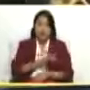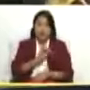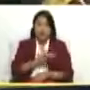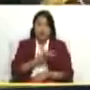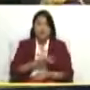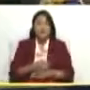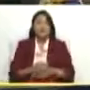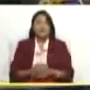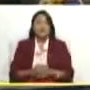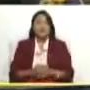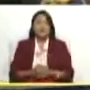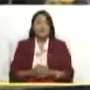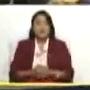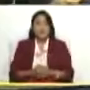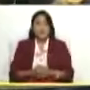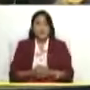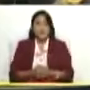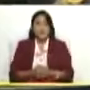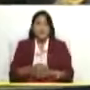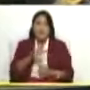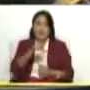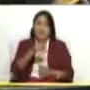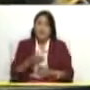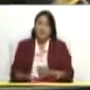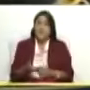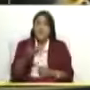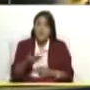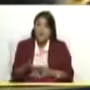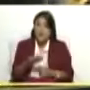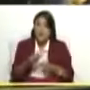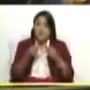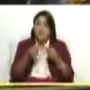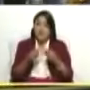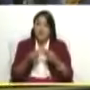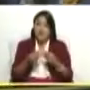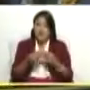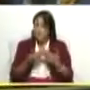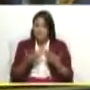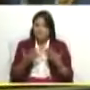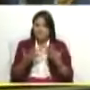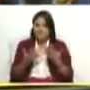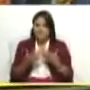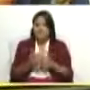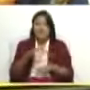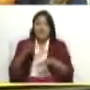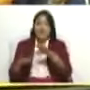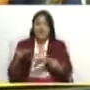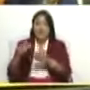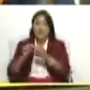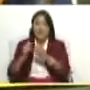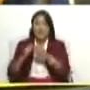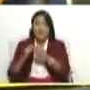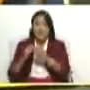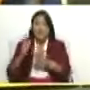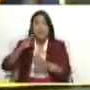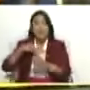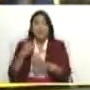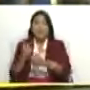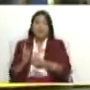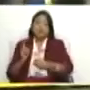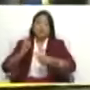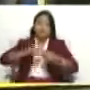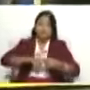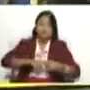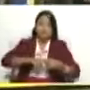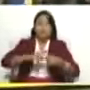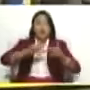que darlo a conocer sirvió también para que pudieran algunos atletas acceder de una vez